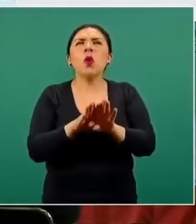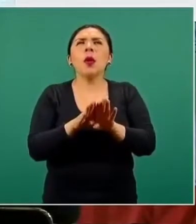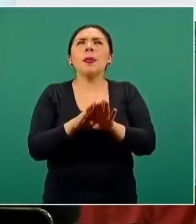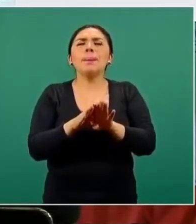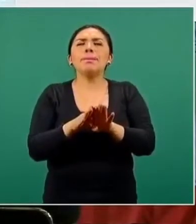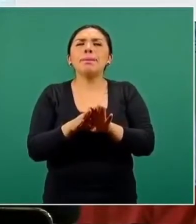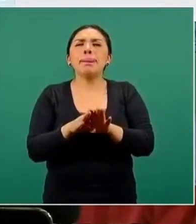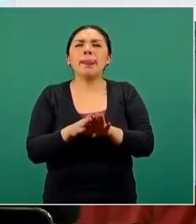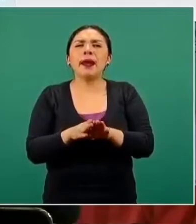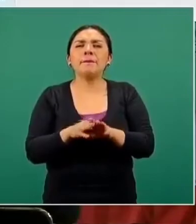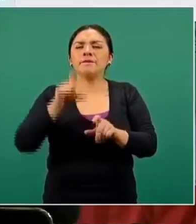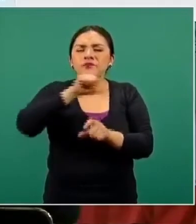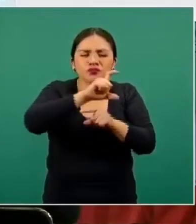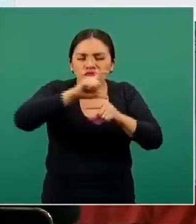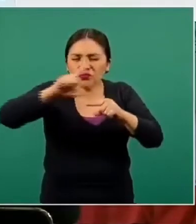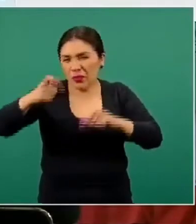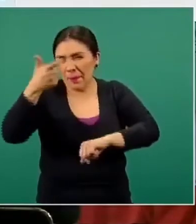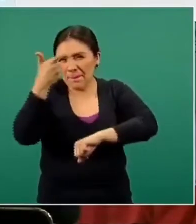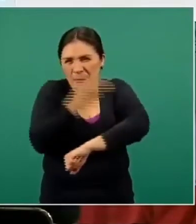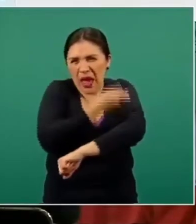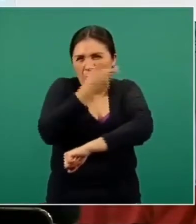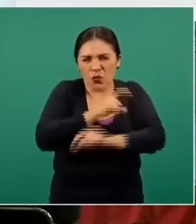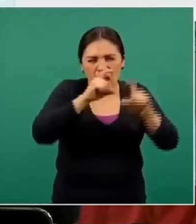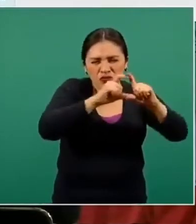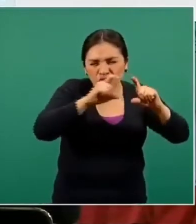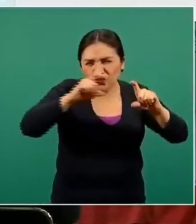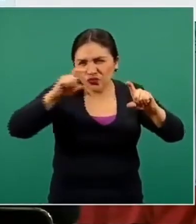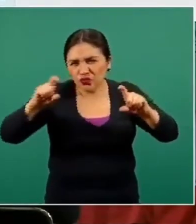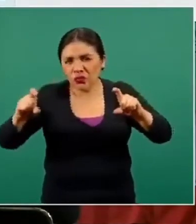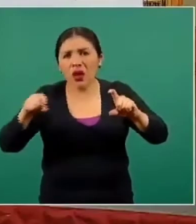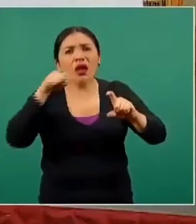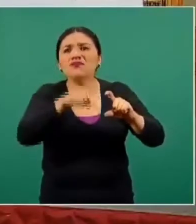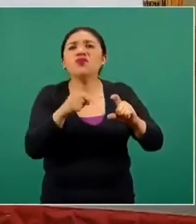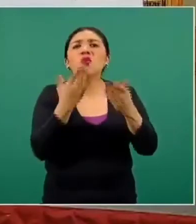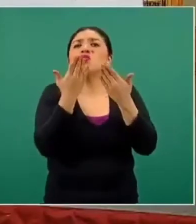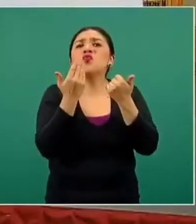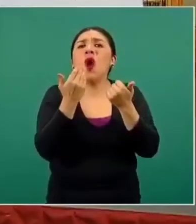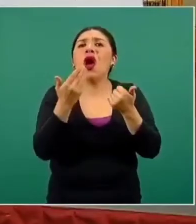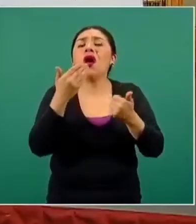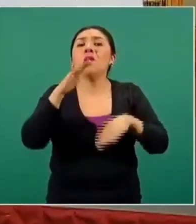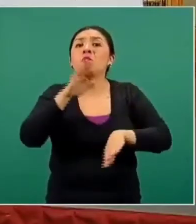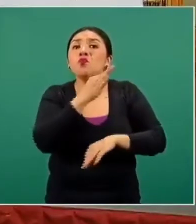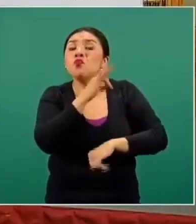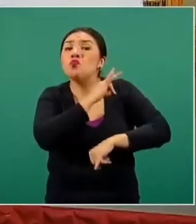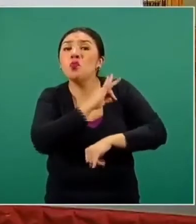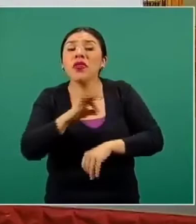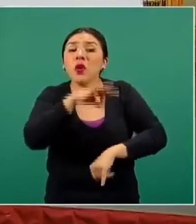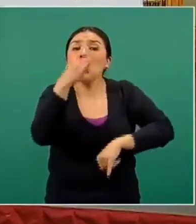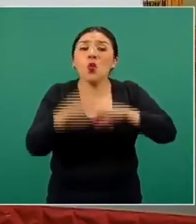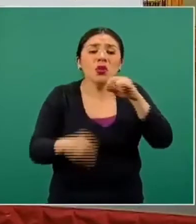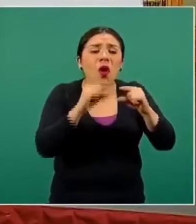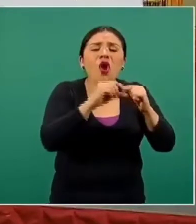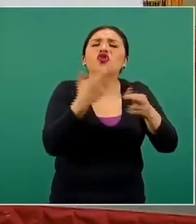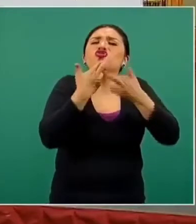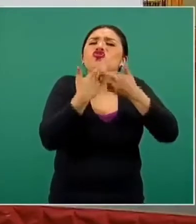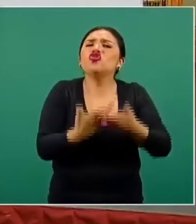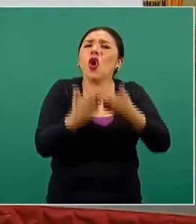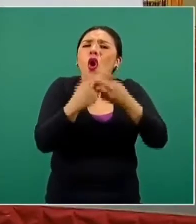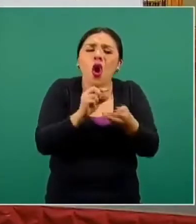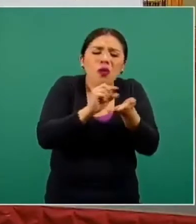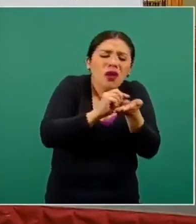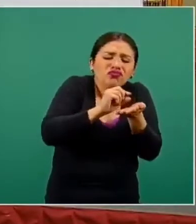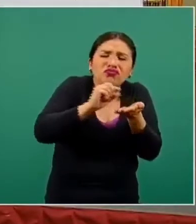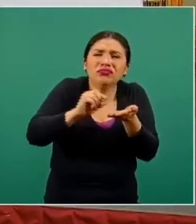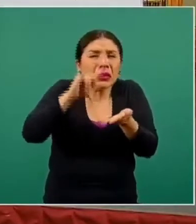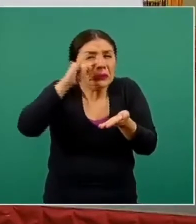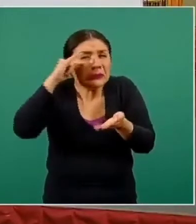cada ampolleta, botellita que tiene múltiples dosis, ya no se logra completar la última dosis y obviamente no se le